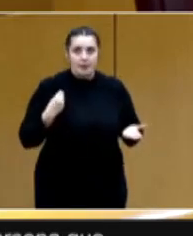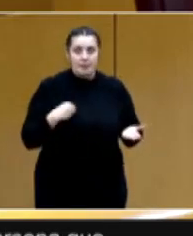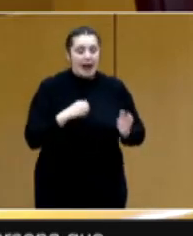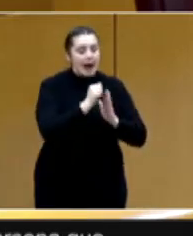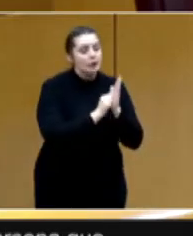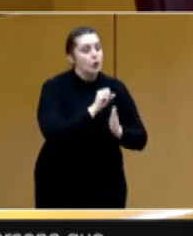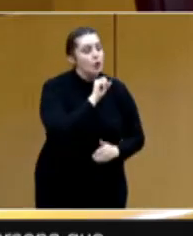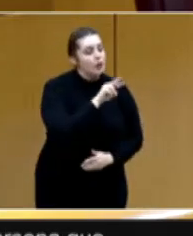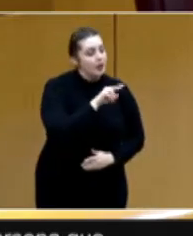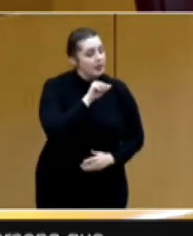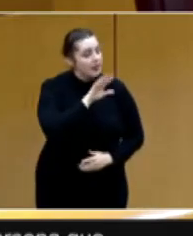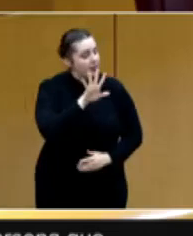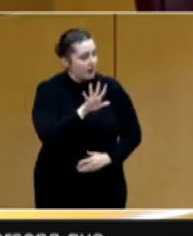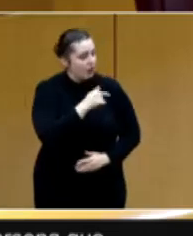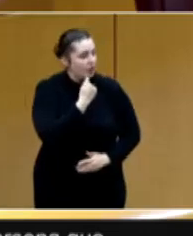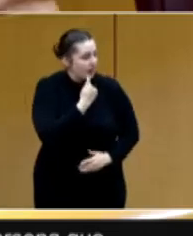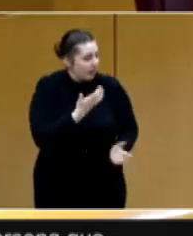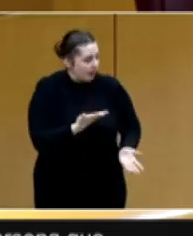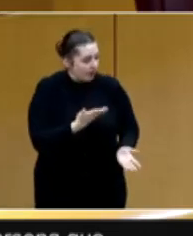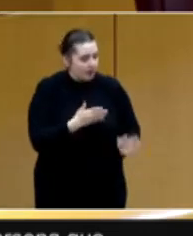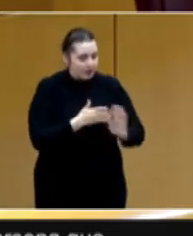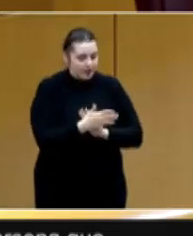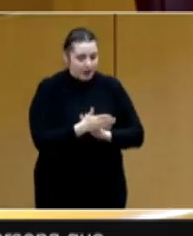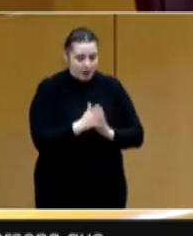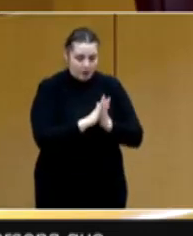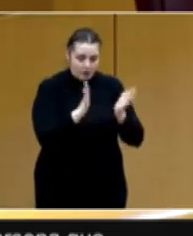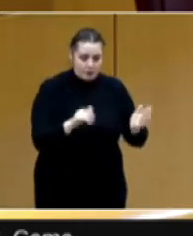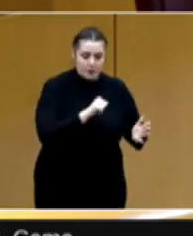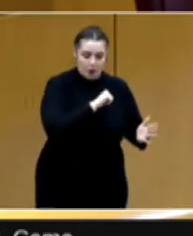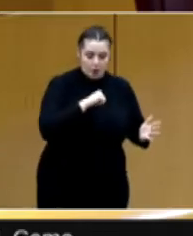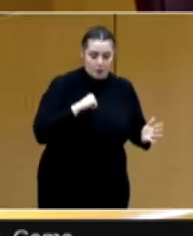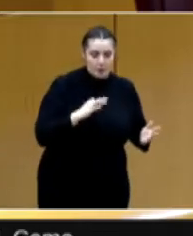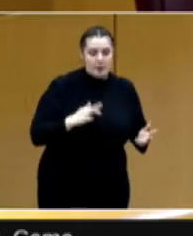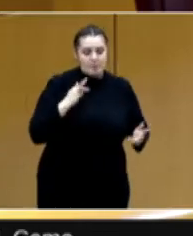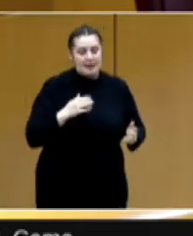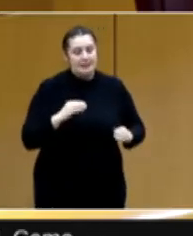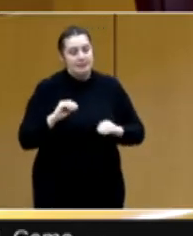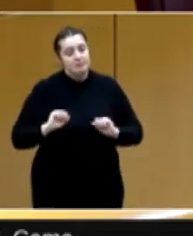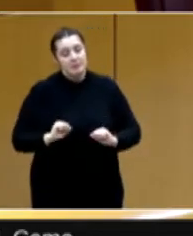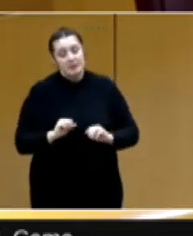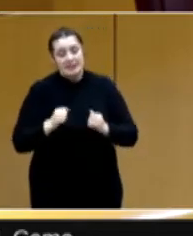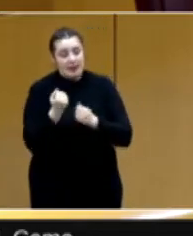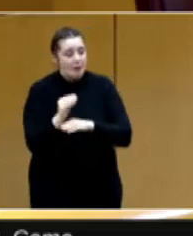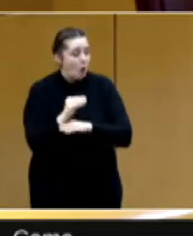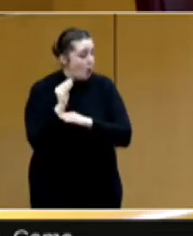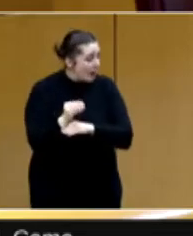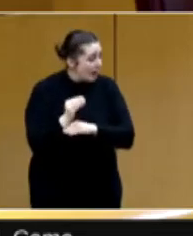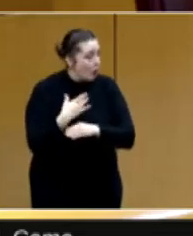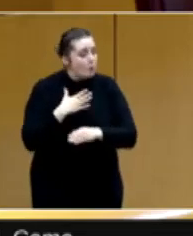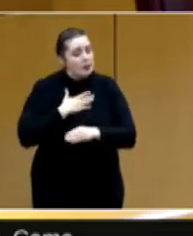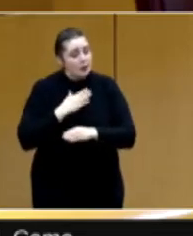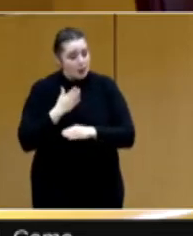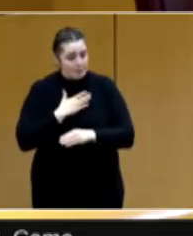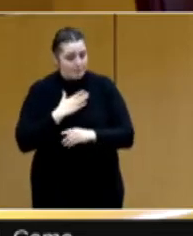125 hay que distinguir el fomento de la autonomía y lo que son las salvaguardias la protección patrimonial que lo que